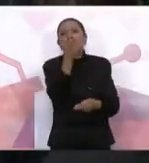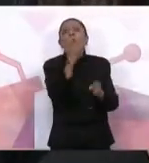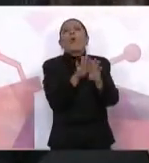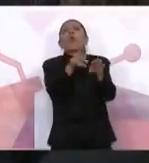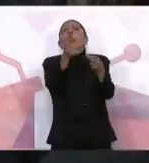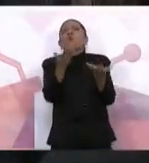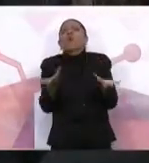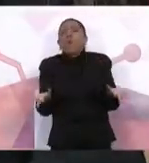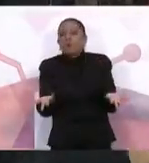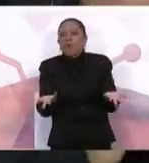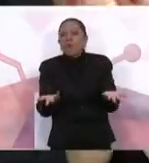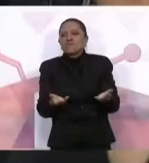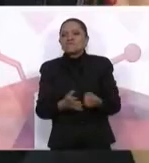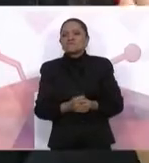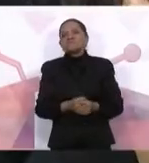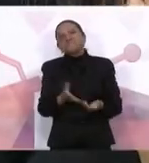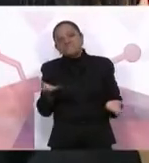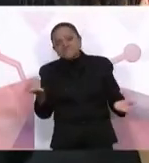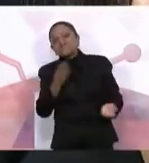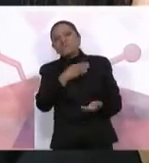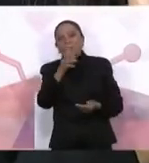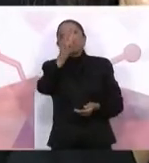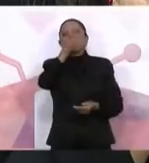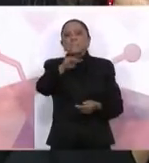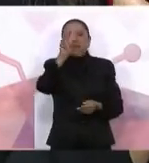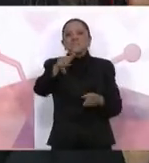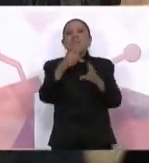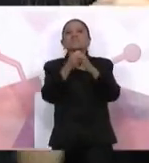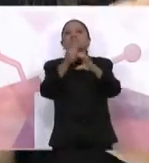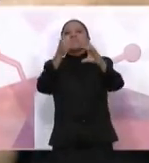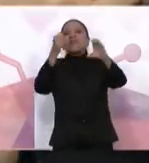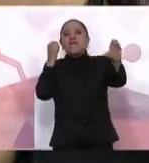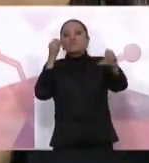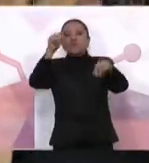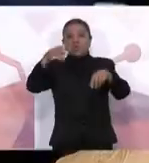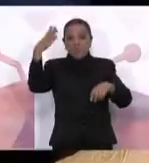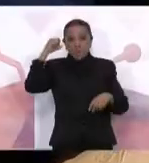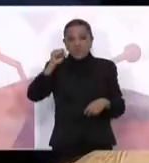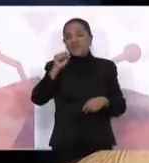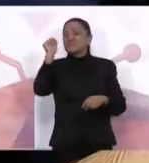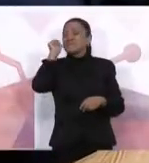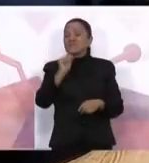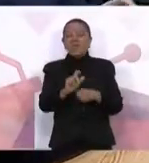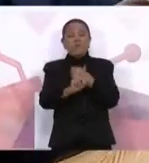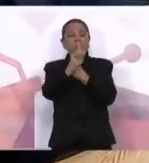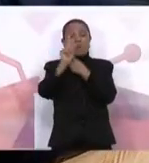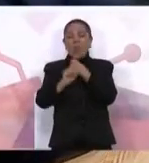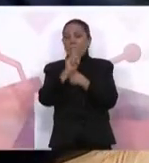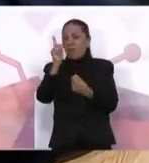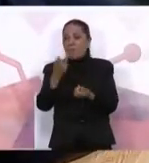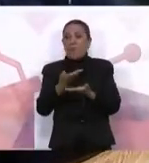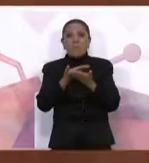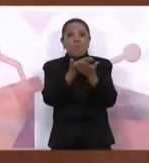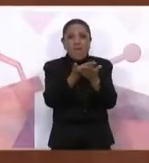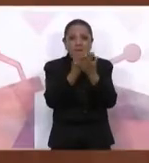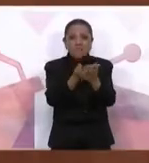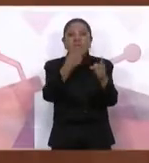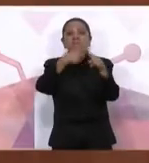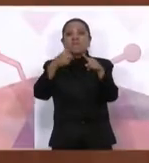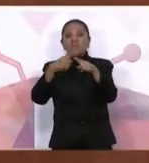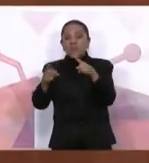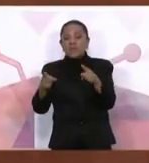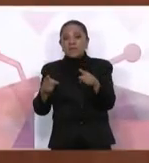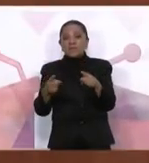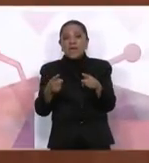efectivamente el transporte en morelos ha sido un gran problema se ha planteado diferentes esquemas tal es así que el morbo se tuvo que